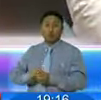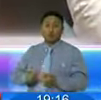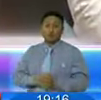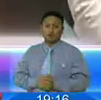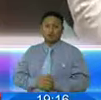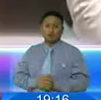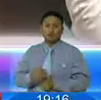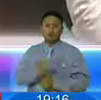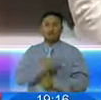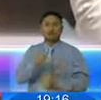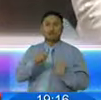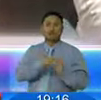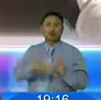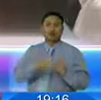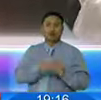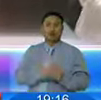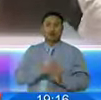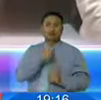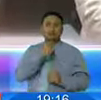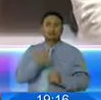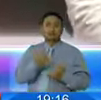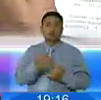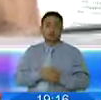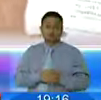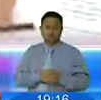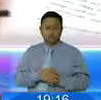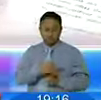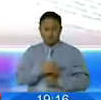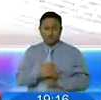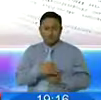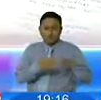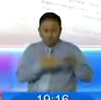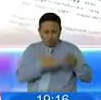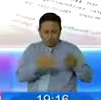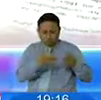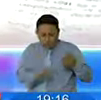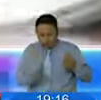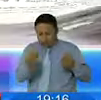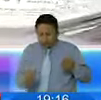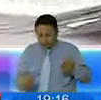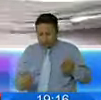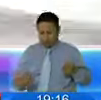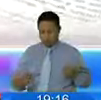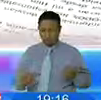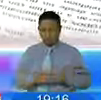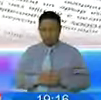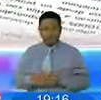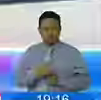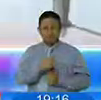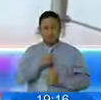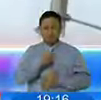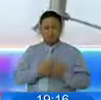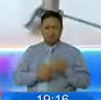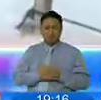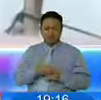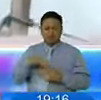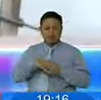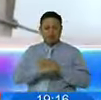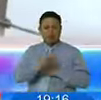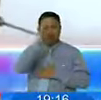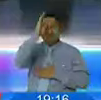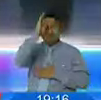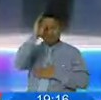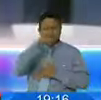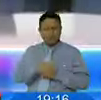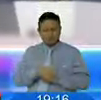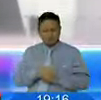y su abogado Milton Castillo aseguran que aún hay muchos vacíos en la investigación. A decir de Córdoba, que su hijo haya ido a una clínica la